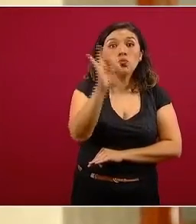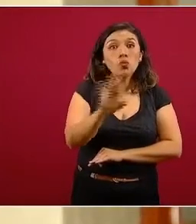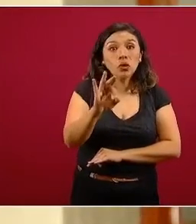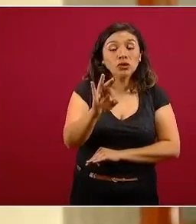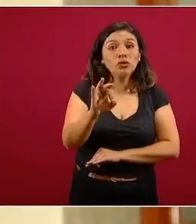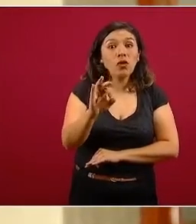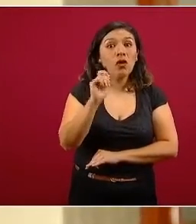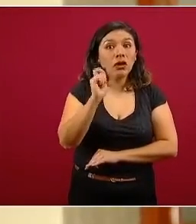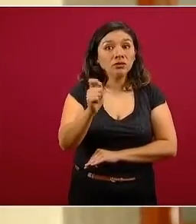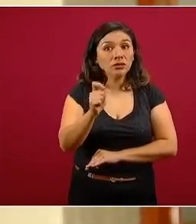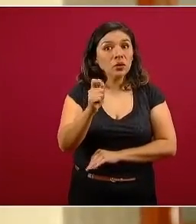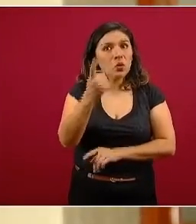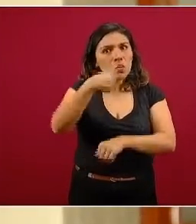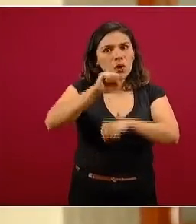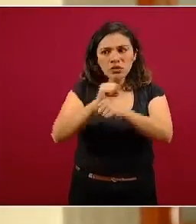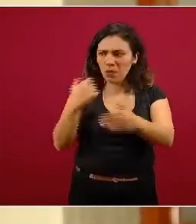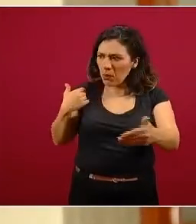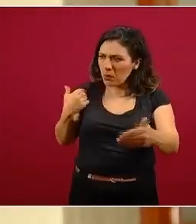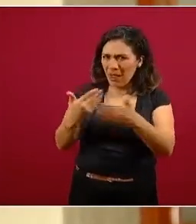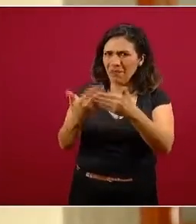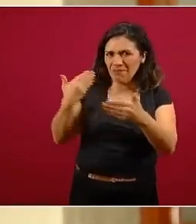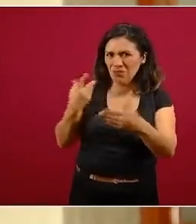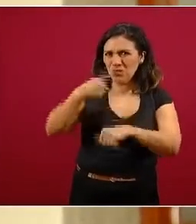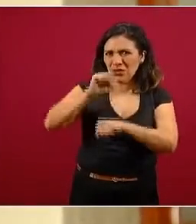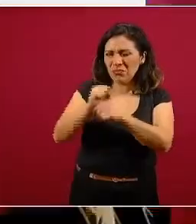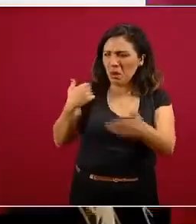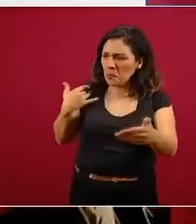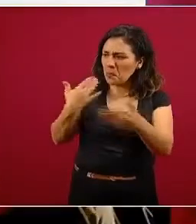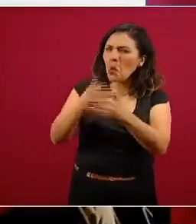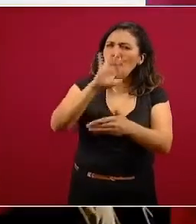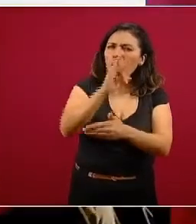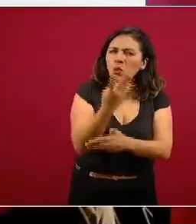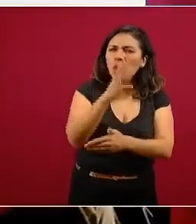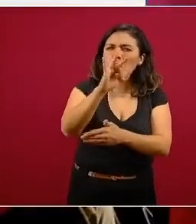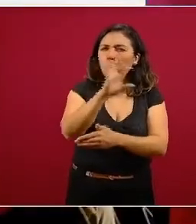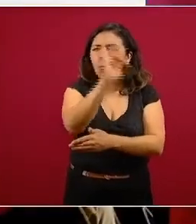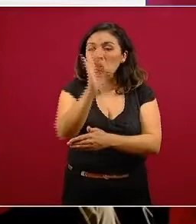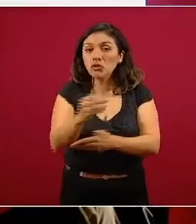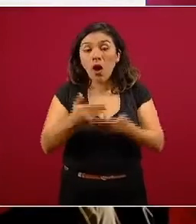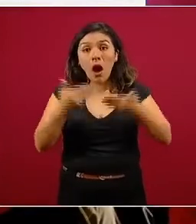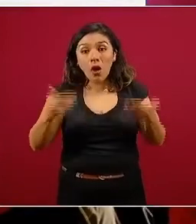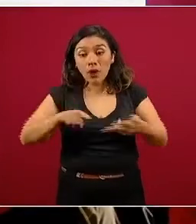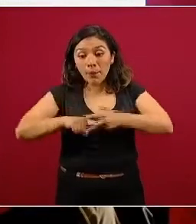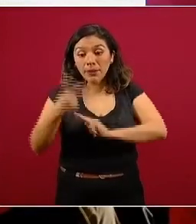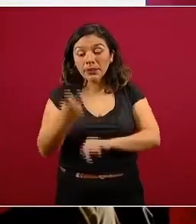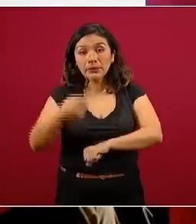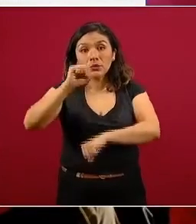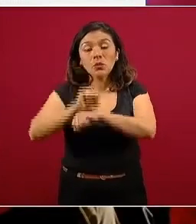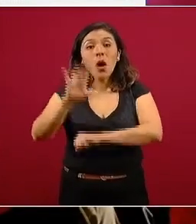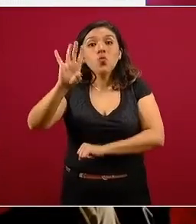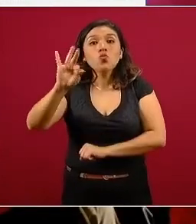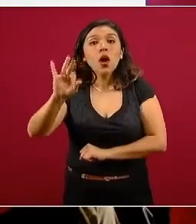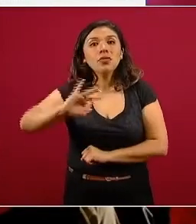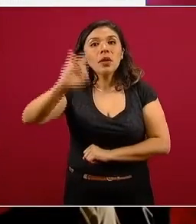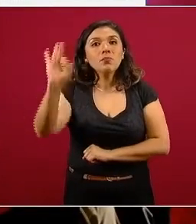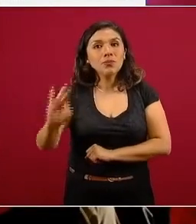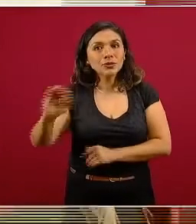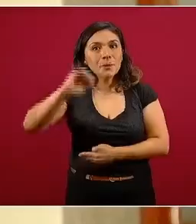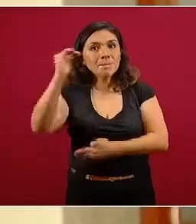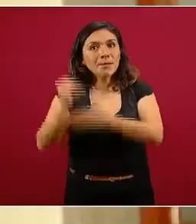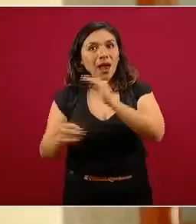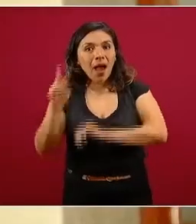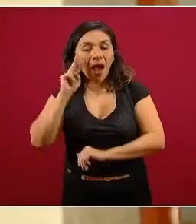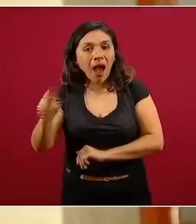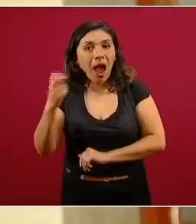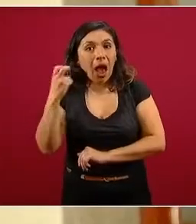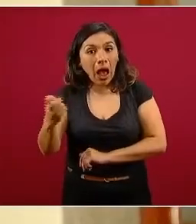estuvimos prácticamente toda la semana pasada. Iniciamos la gráfica de esta semana con un 40% y vamos a ver